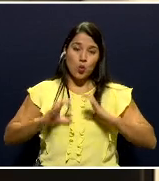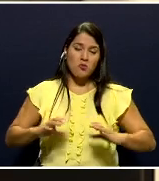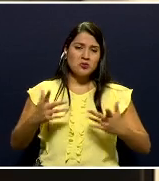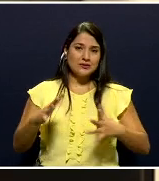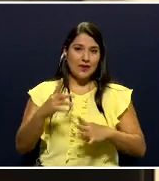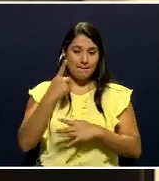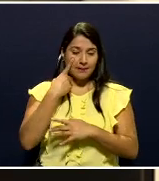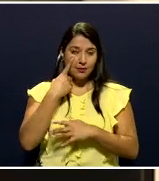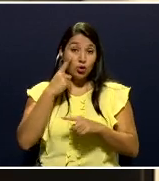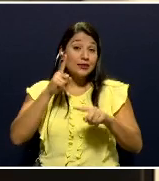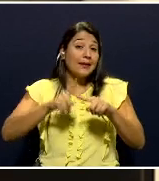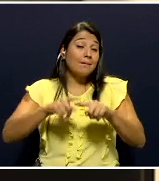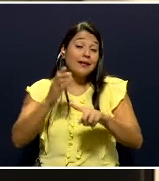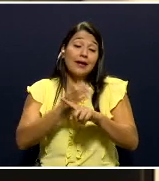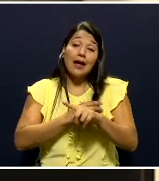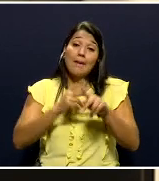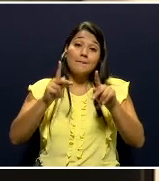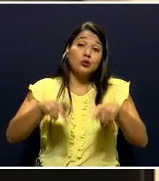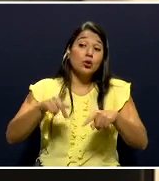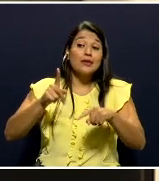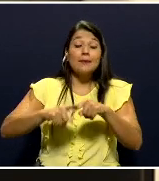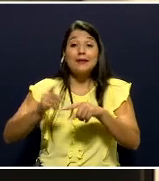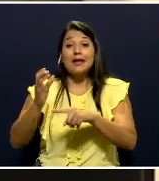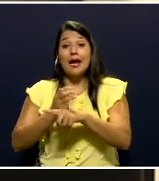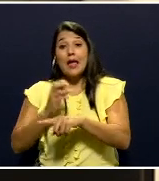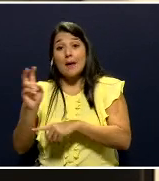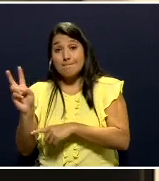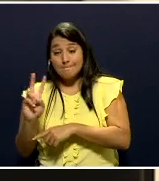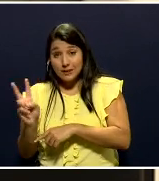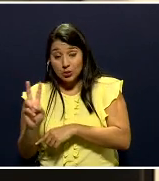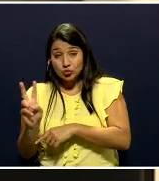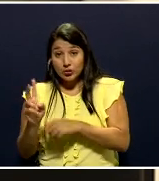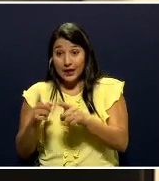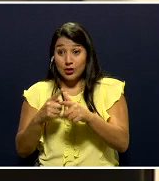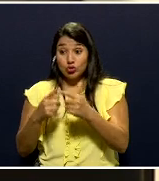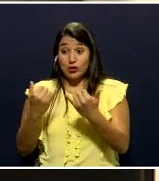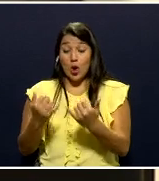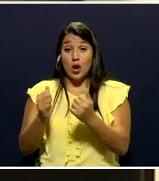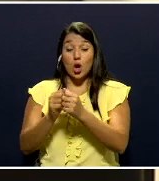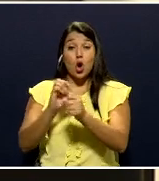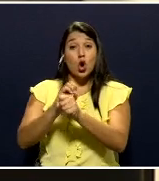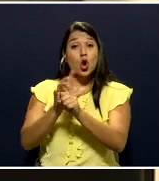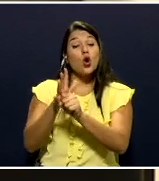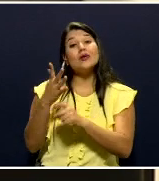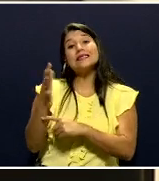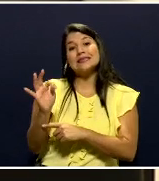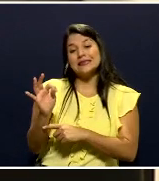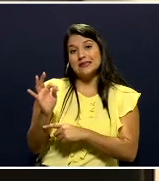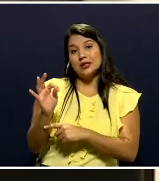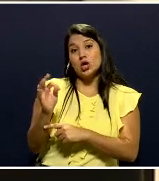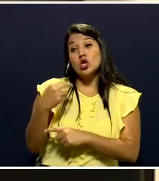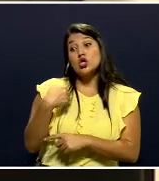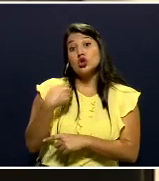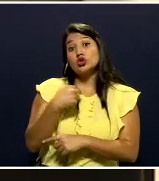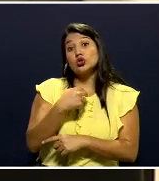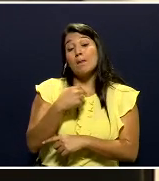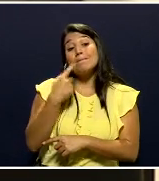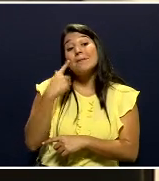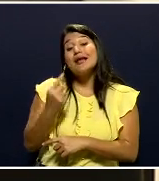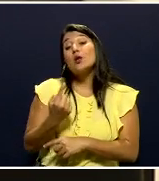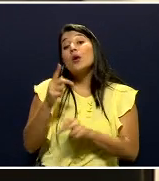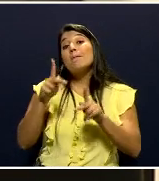otra y de un virus a otro. Entonces en estos casos en particular, lo que se necesita para que la persona se vuelva